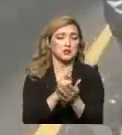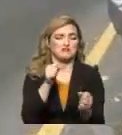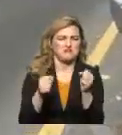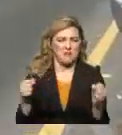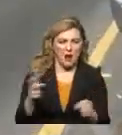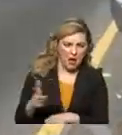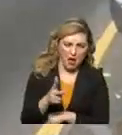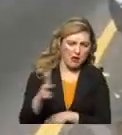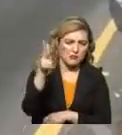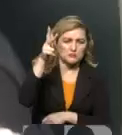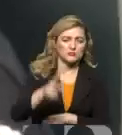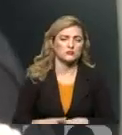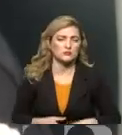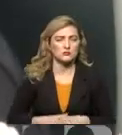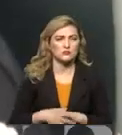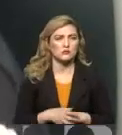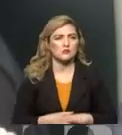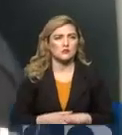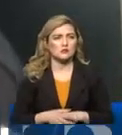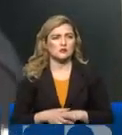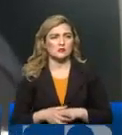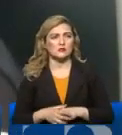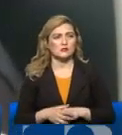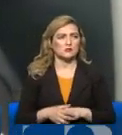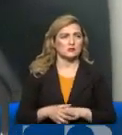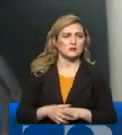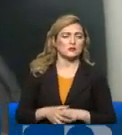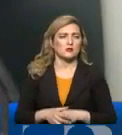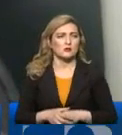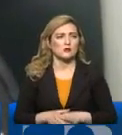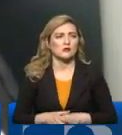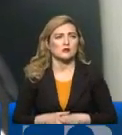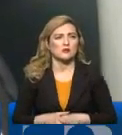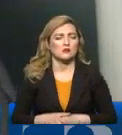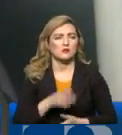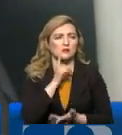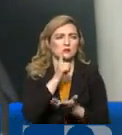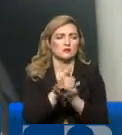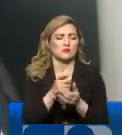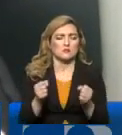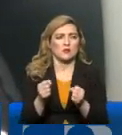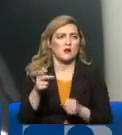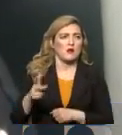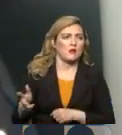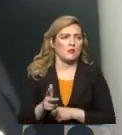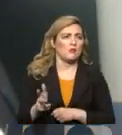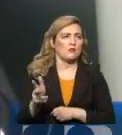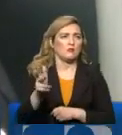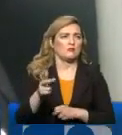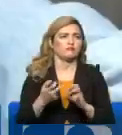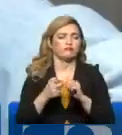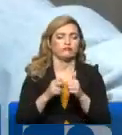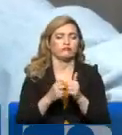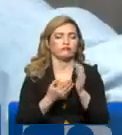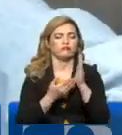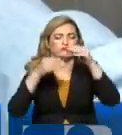niveles permitidos de velocidad. Sinceramente, aquí pasamos mucho la velocidad, entonces hay muchos accidentes, inclusive cuando